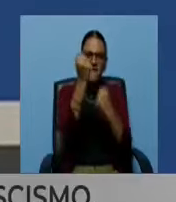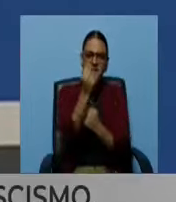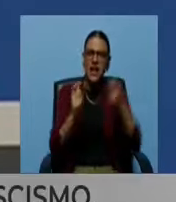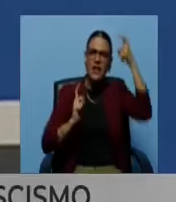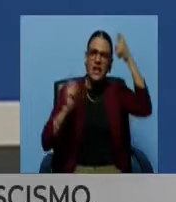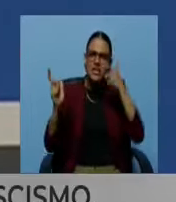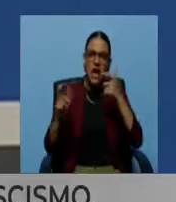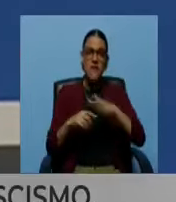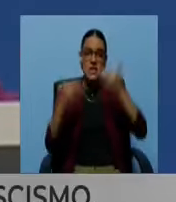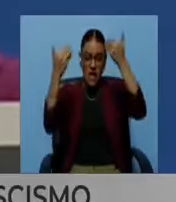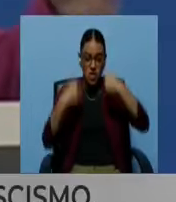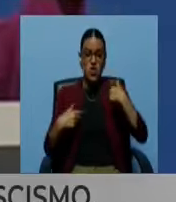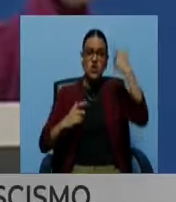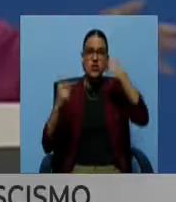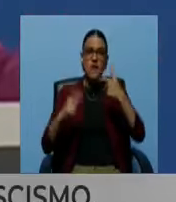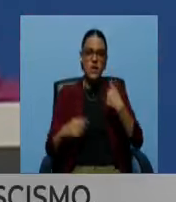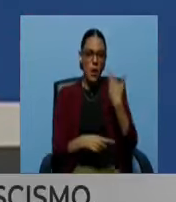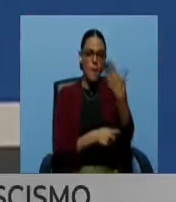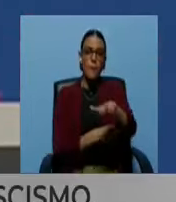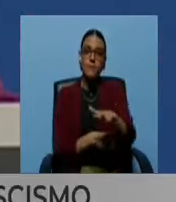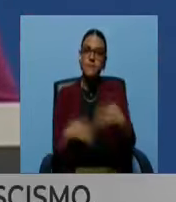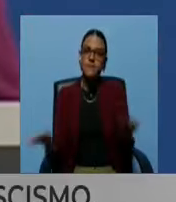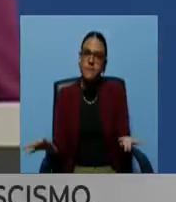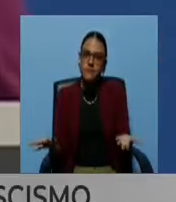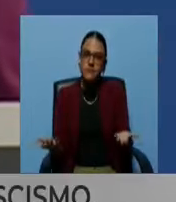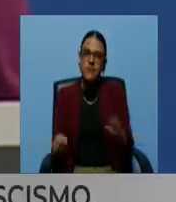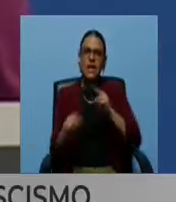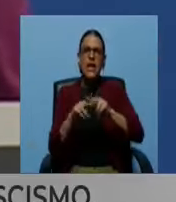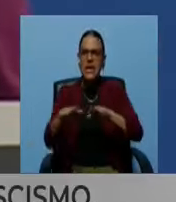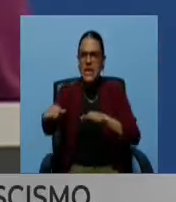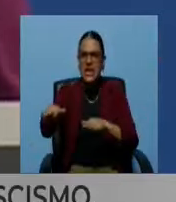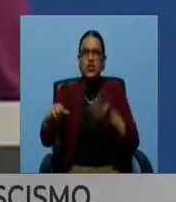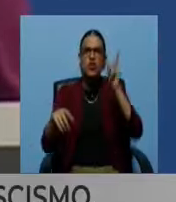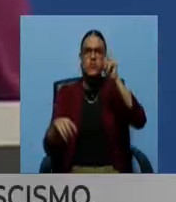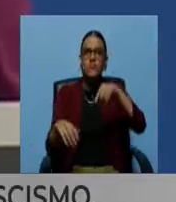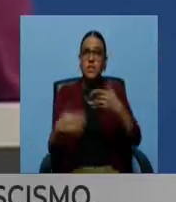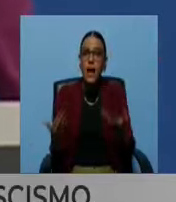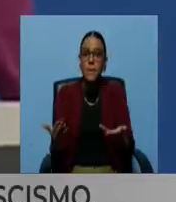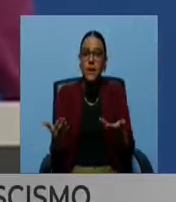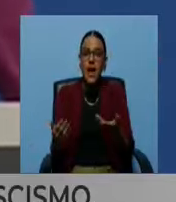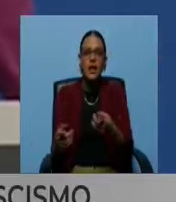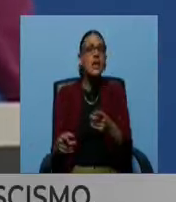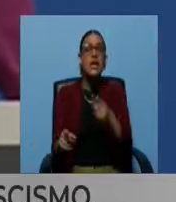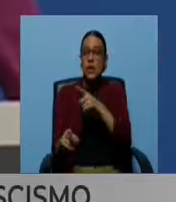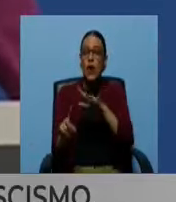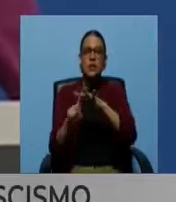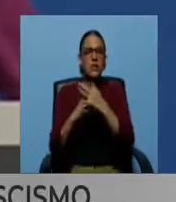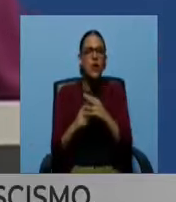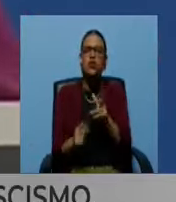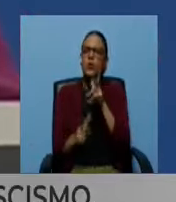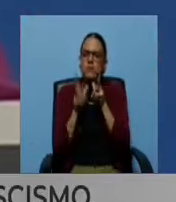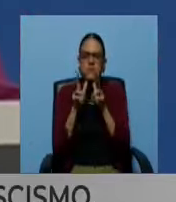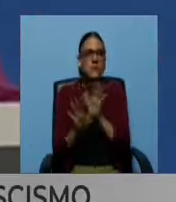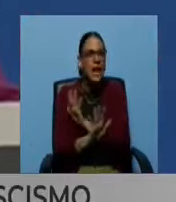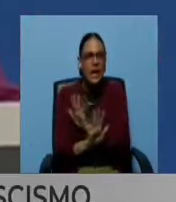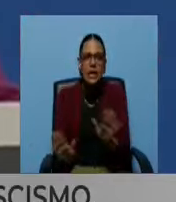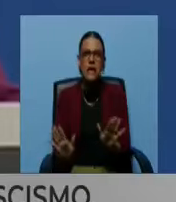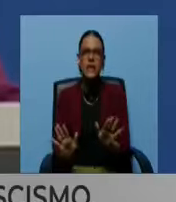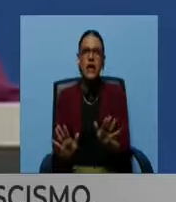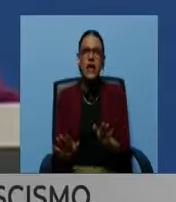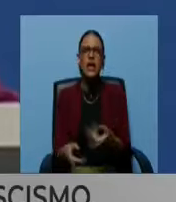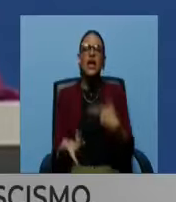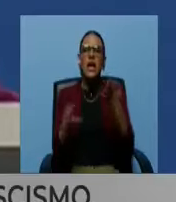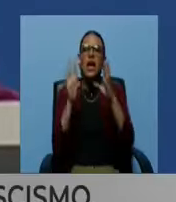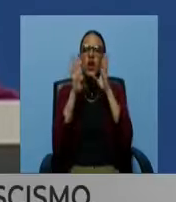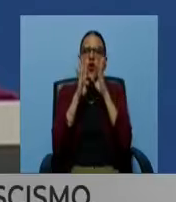solamente por ser chavistas. Hay un niño, un caso terrible, que confiesa